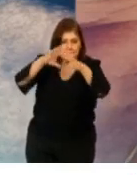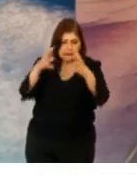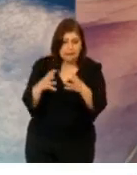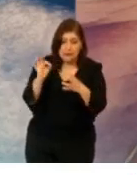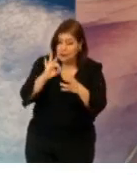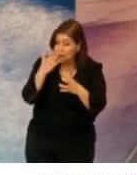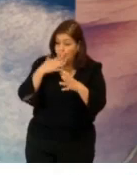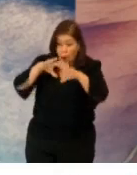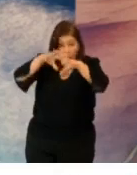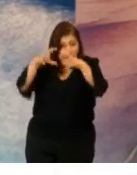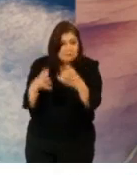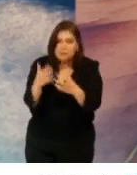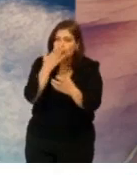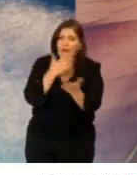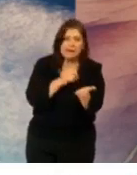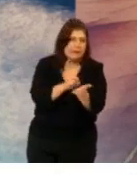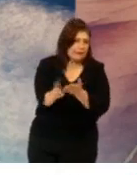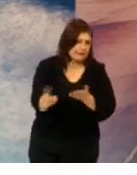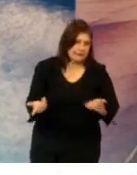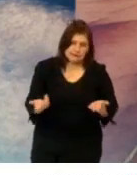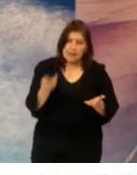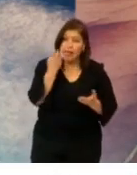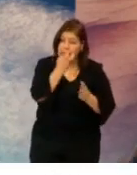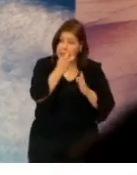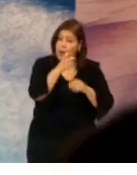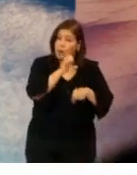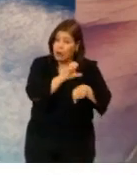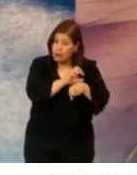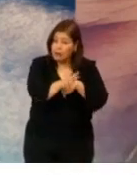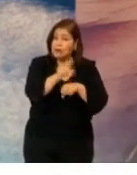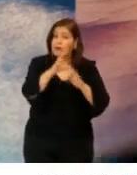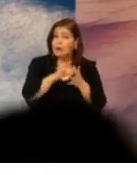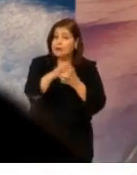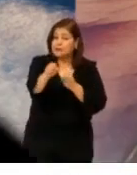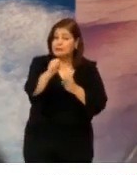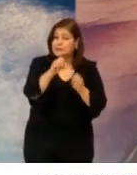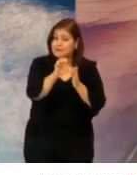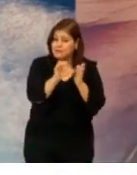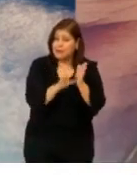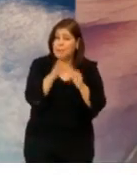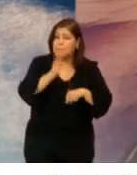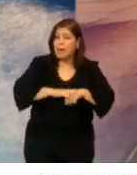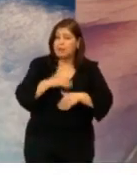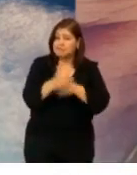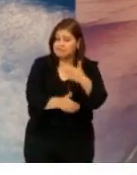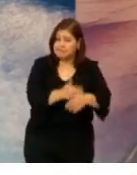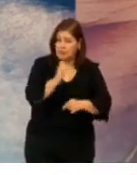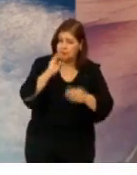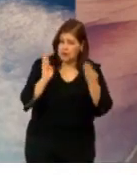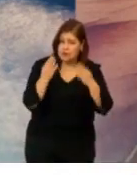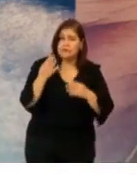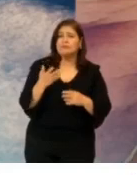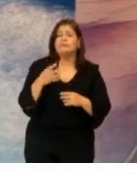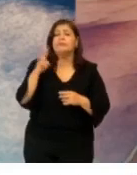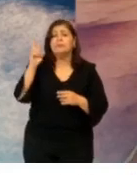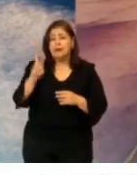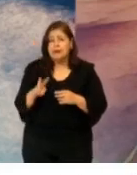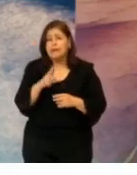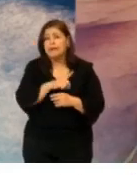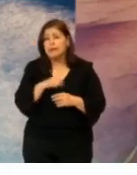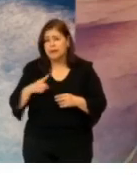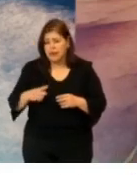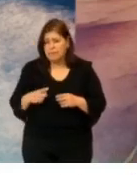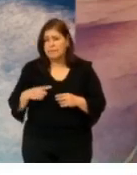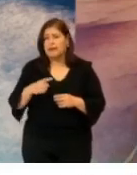vista de la Constitución más avanzada del mundo. ¿Sí? Pero todos estos planteamientos que hacemos de ética es para lo cotidiano, entonces voy